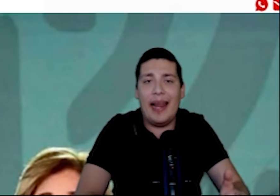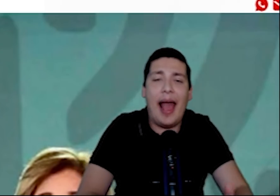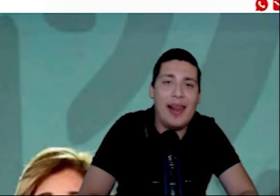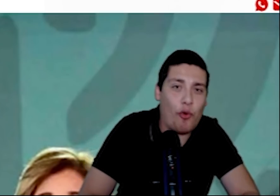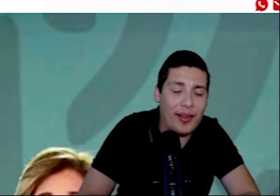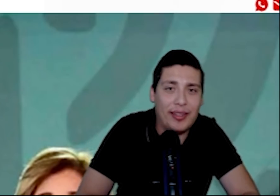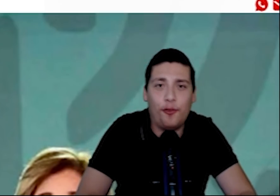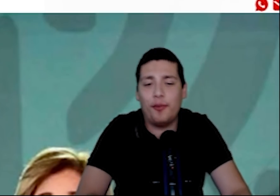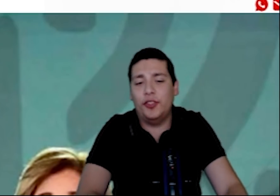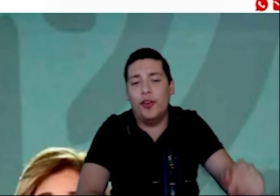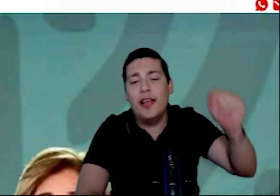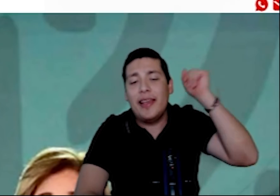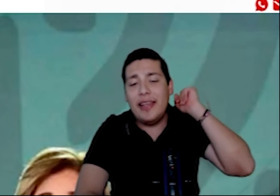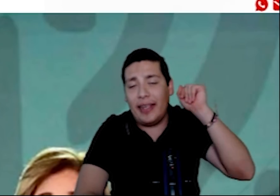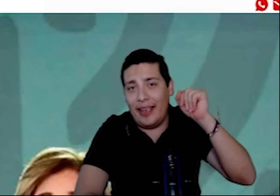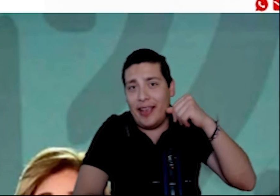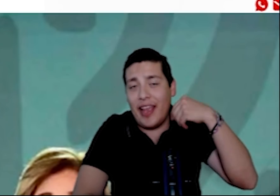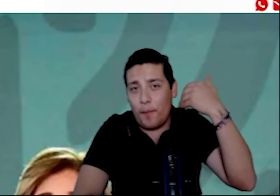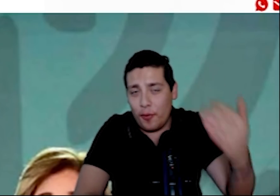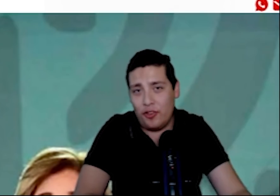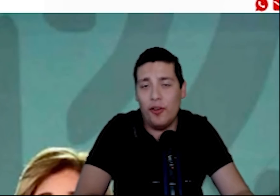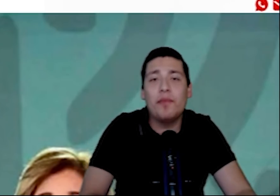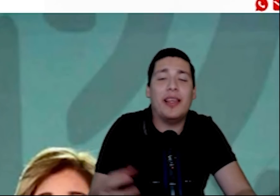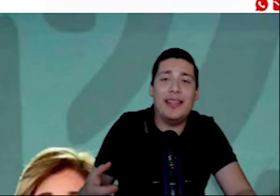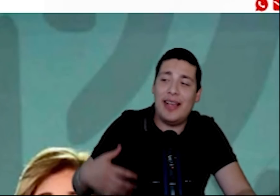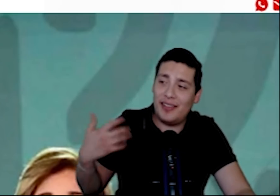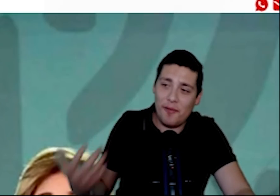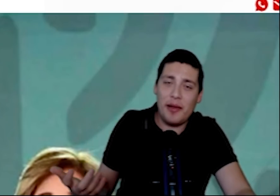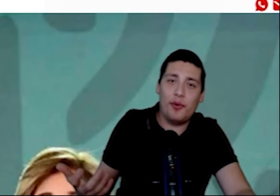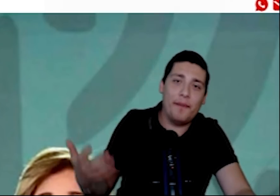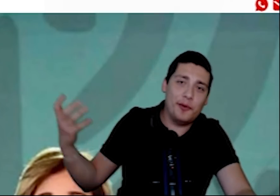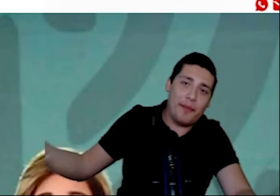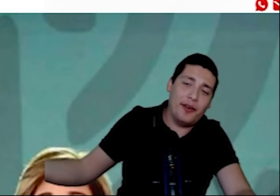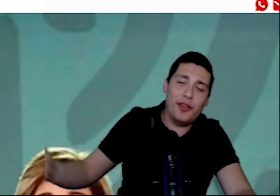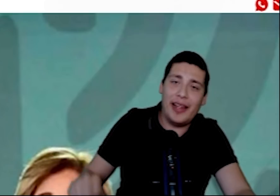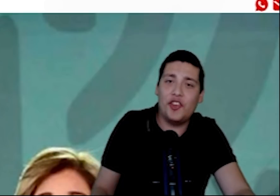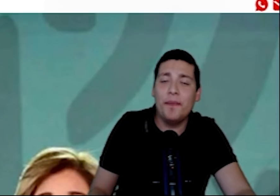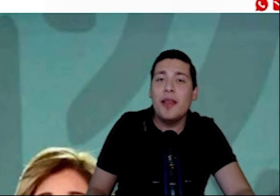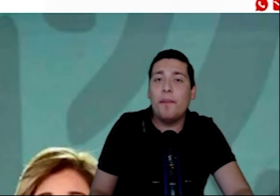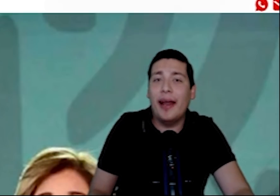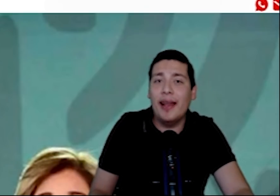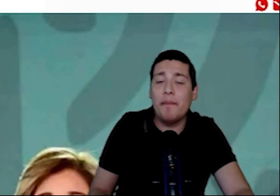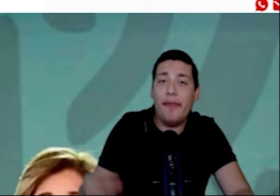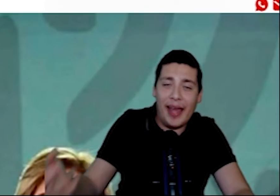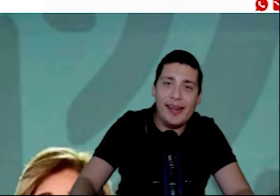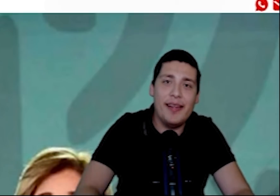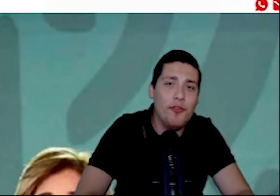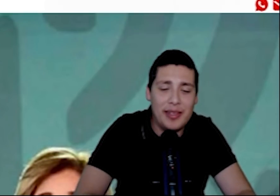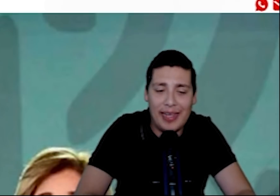cercana a la Cuarta Transformación. Y aprovechó que se lastimó Maru Campos la mano derecha para